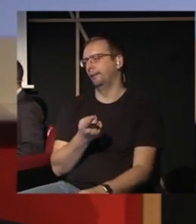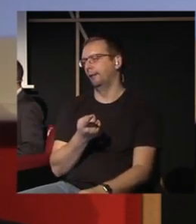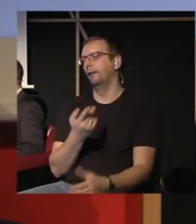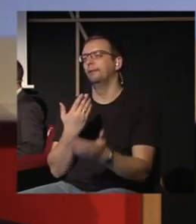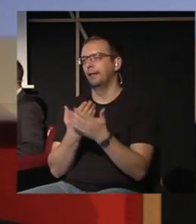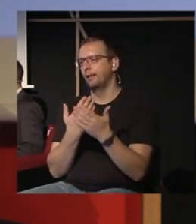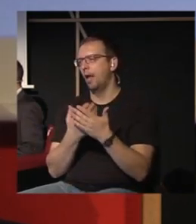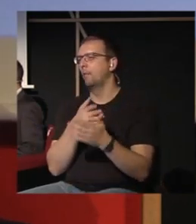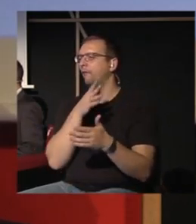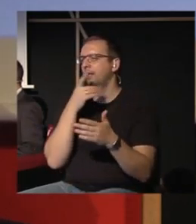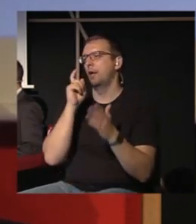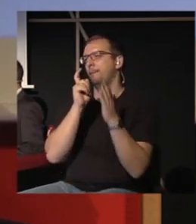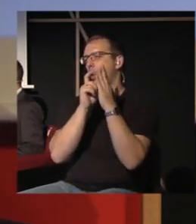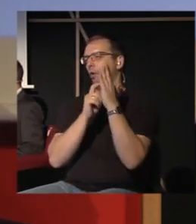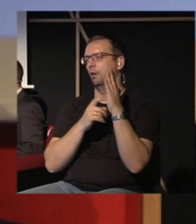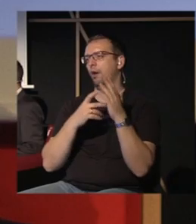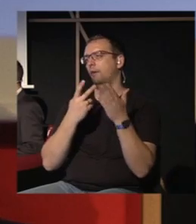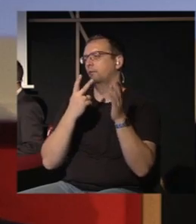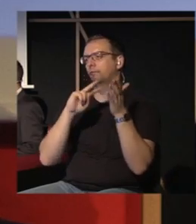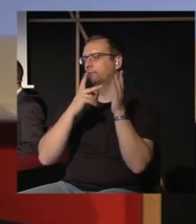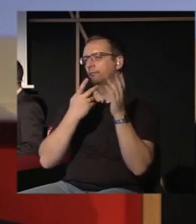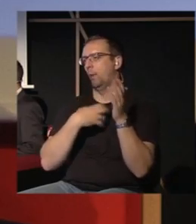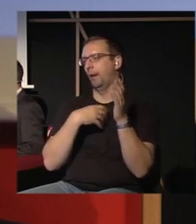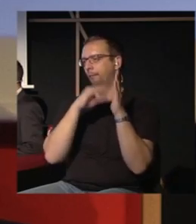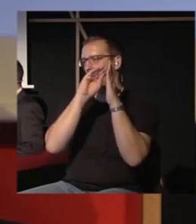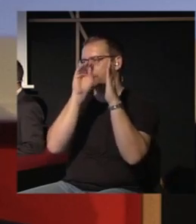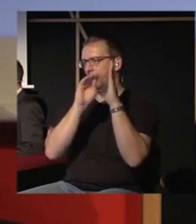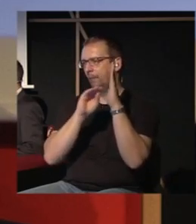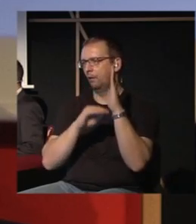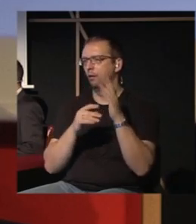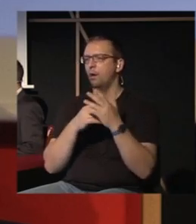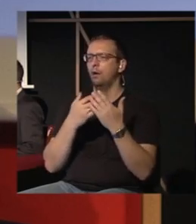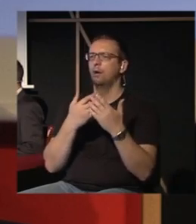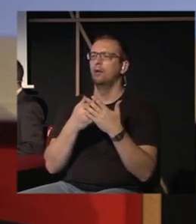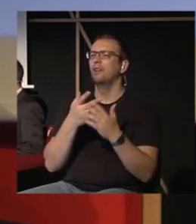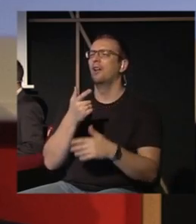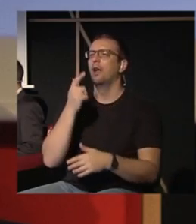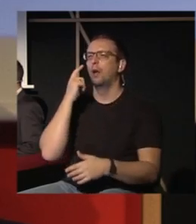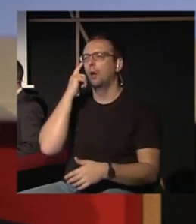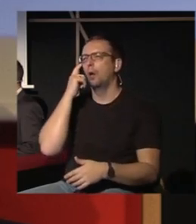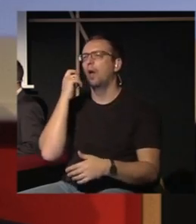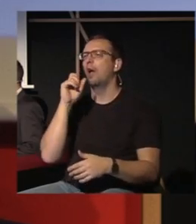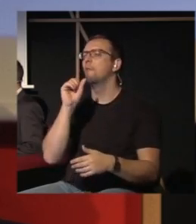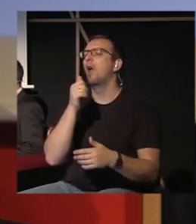1972. Y además está ubicado dentro de la ciudad, lo que hacía también más difícil poder trabajar.